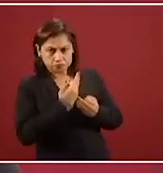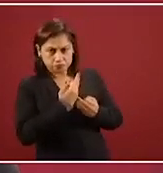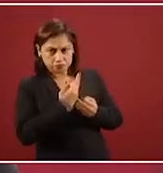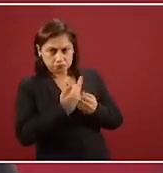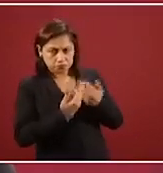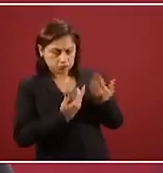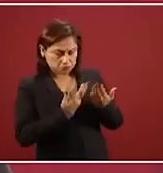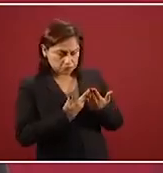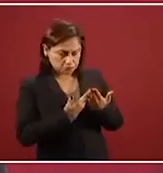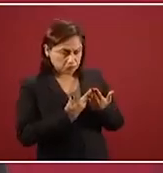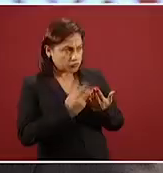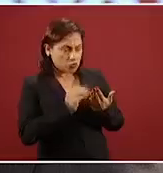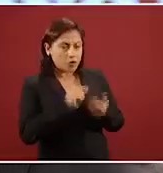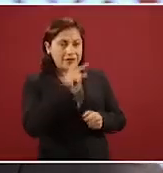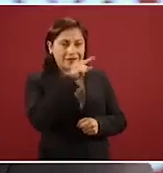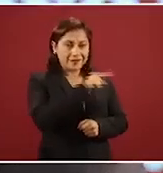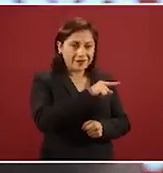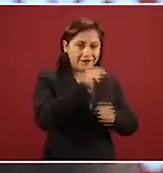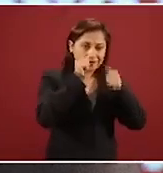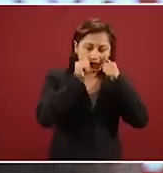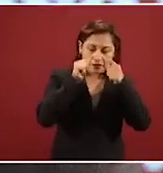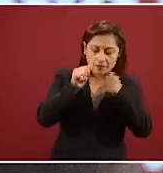trata a nuestro país.